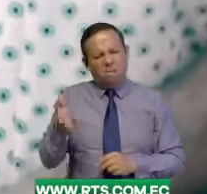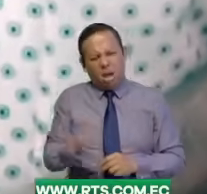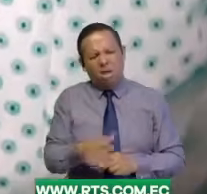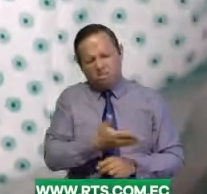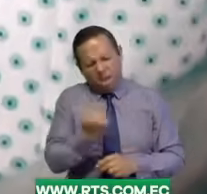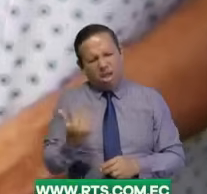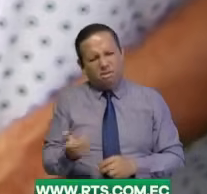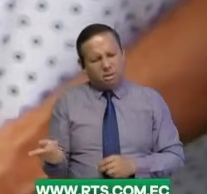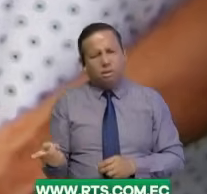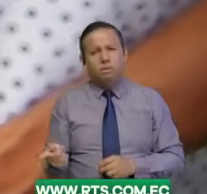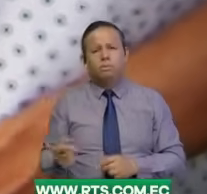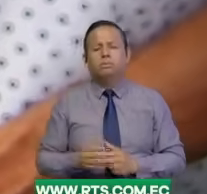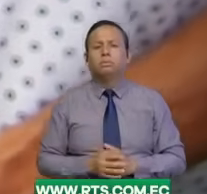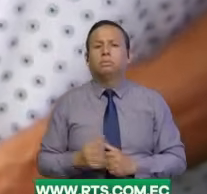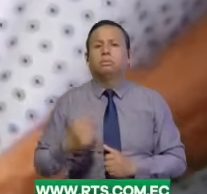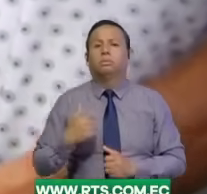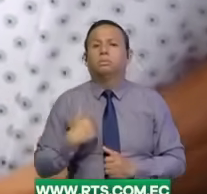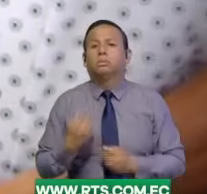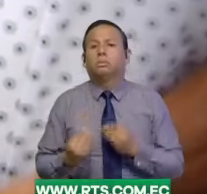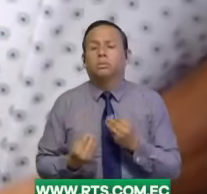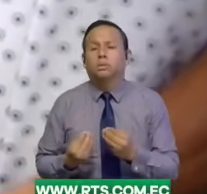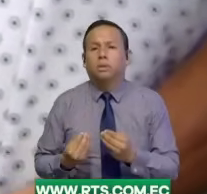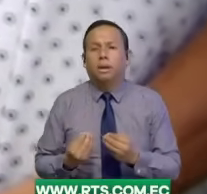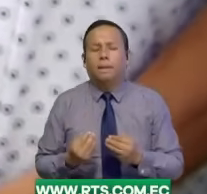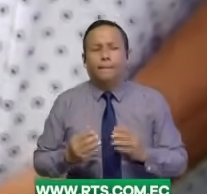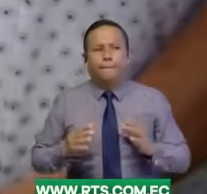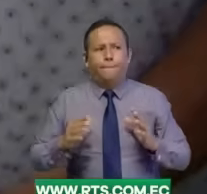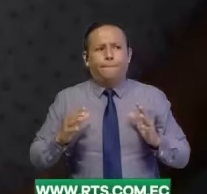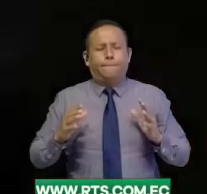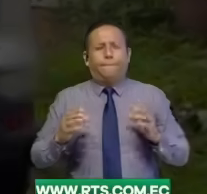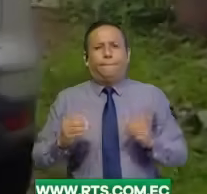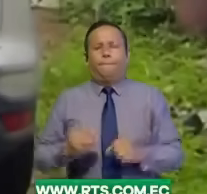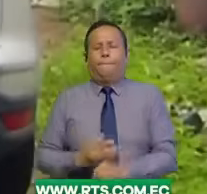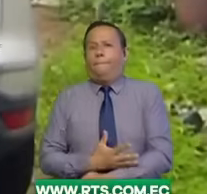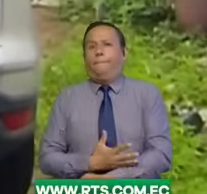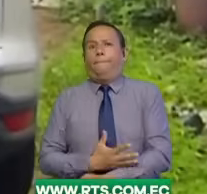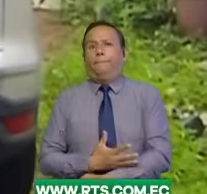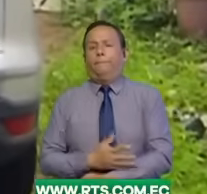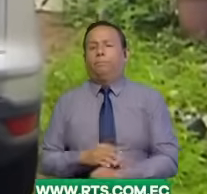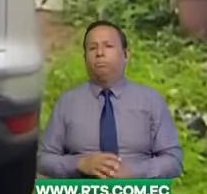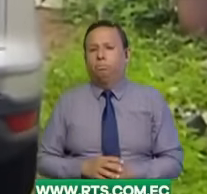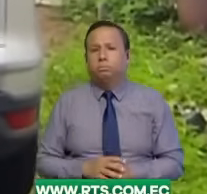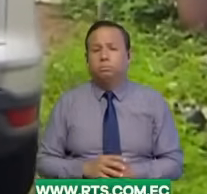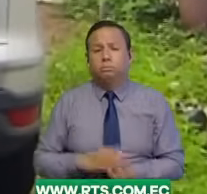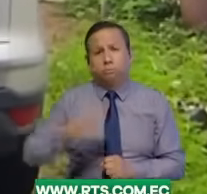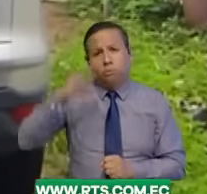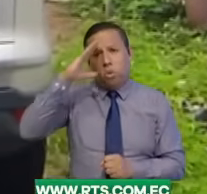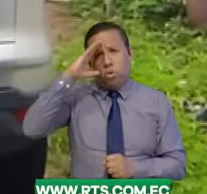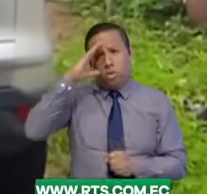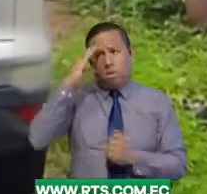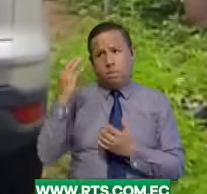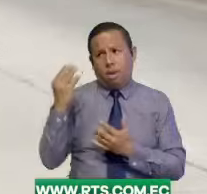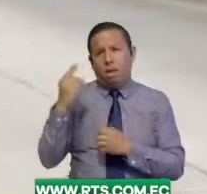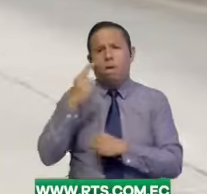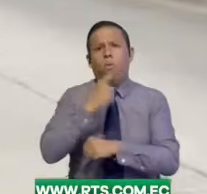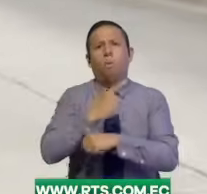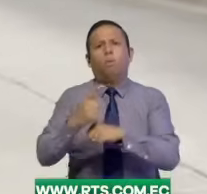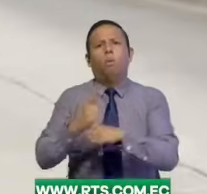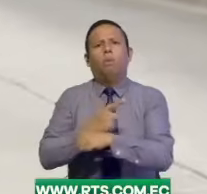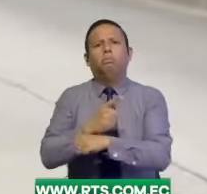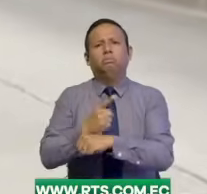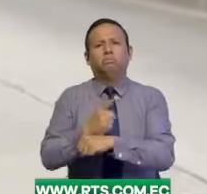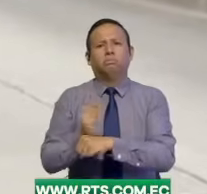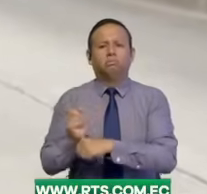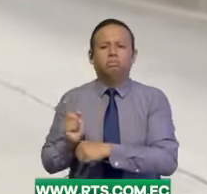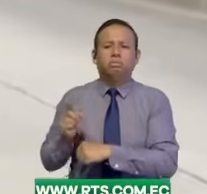dispáralo, mátalo. Y yo me quedé impávido, ¿no? La policía llegó en una hora. El sector es desolado